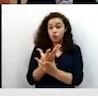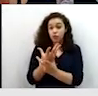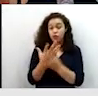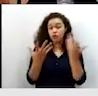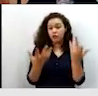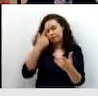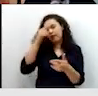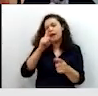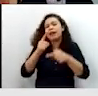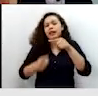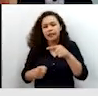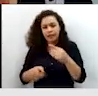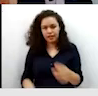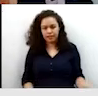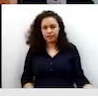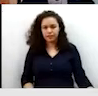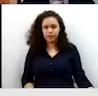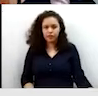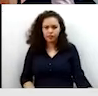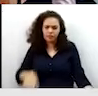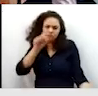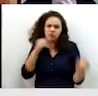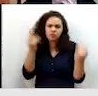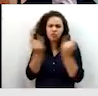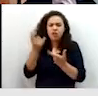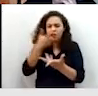la preparación de este. Que es lo mismo hasta para los consomés.